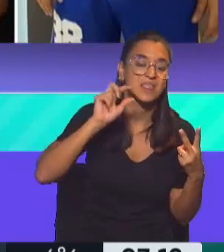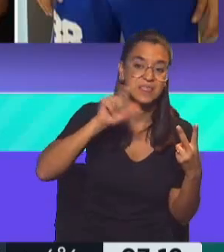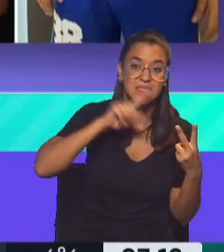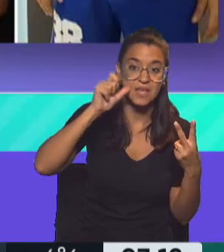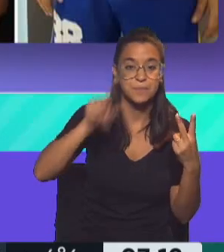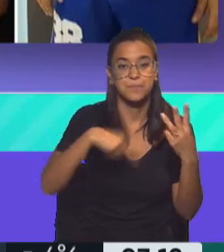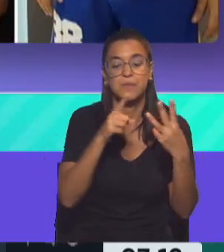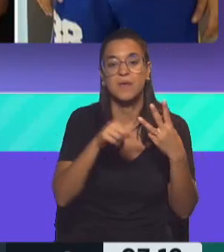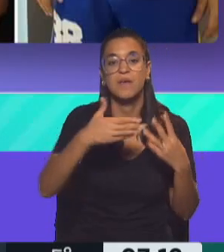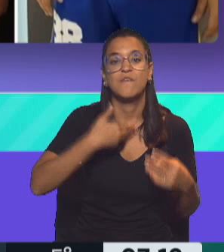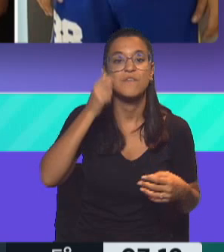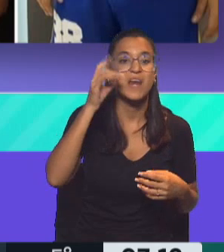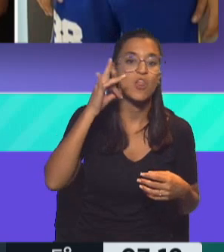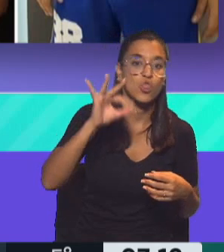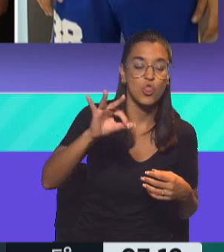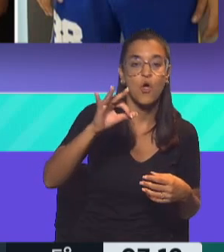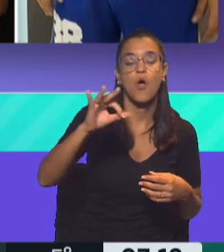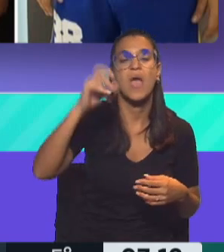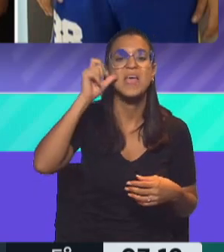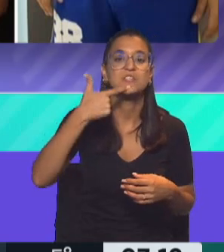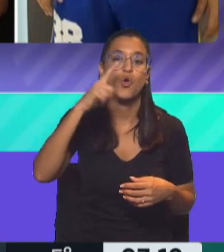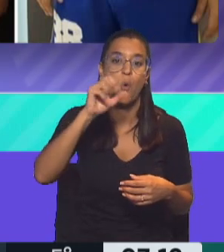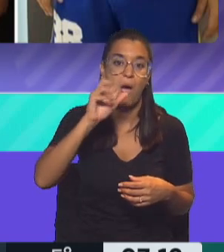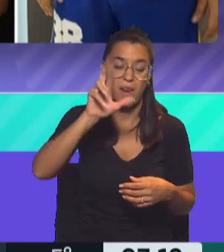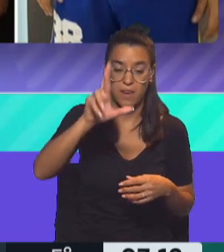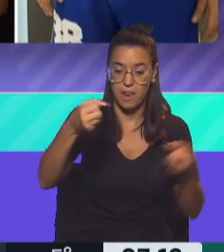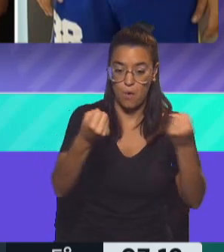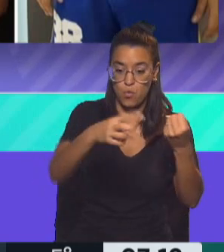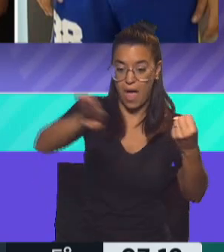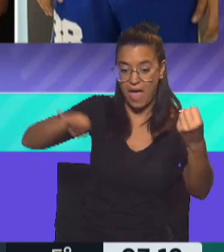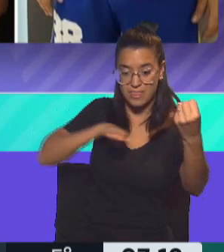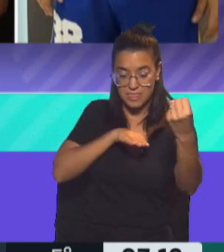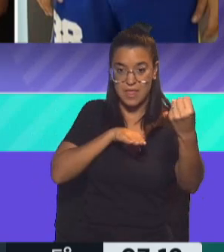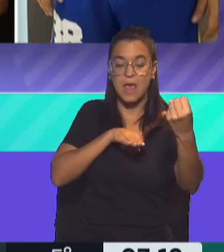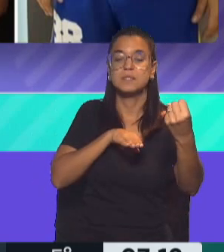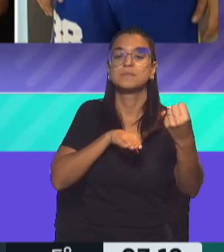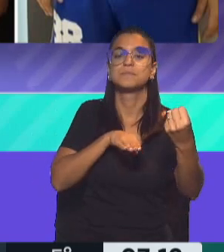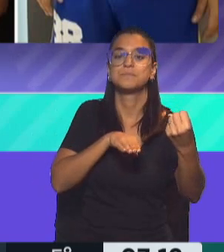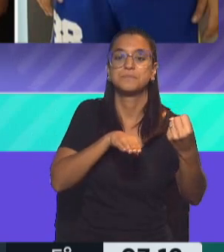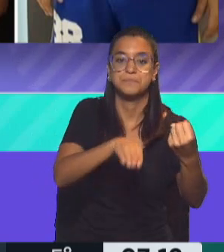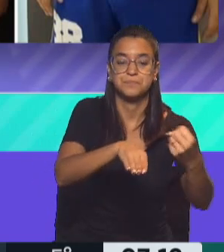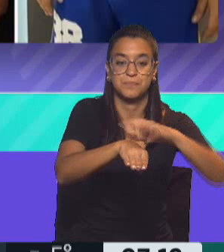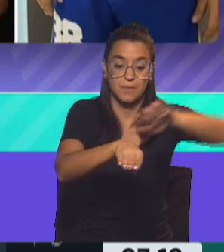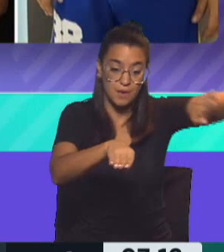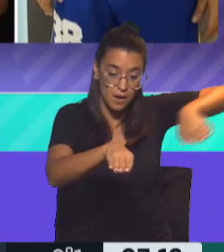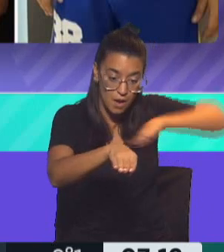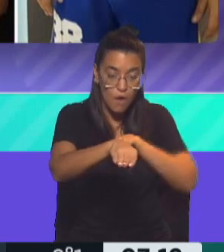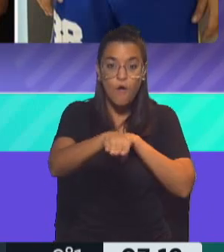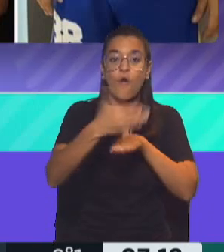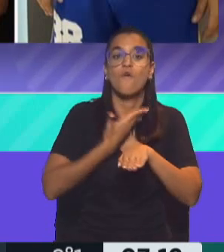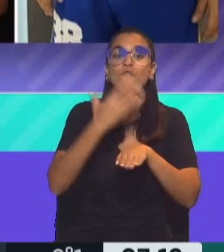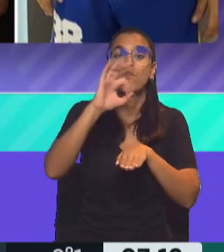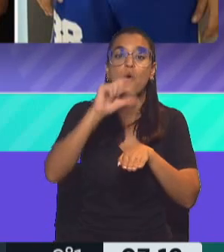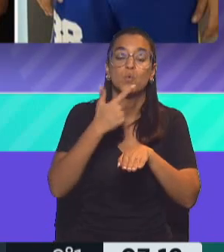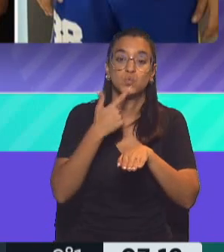escobar ellos iban adelante en la cherokee atrás iba a olaya gonzález en el focus lo perdieron de vista